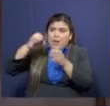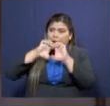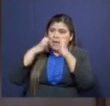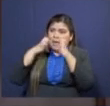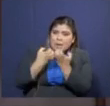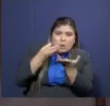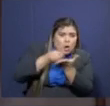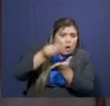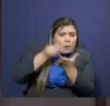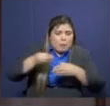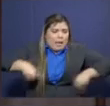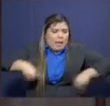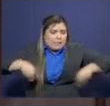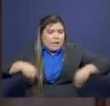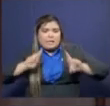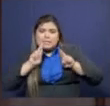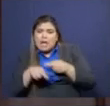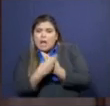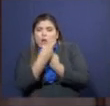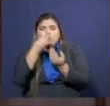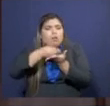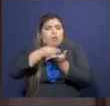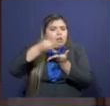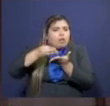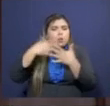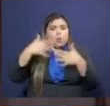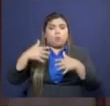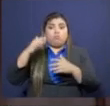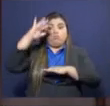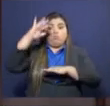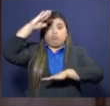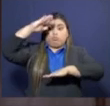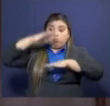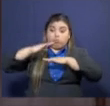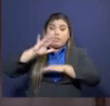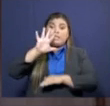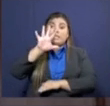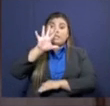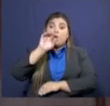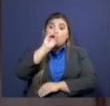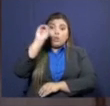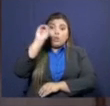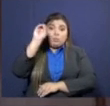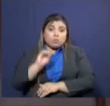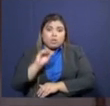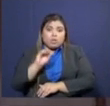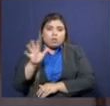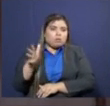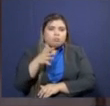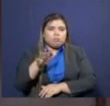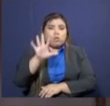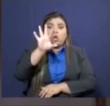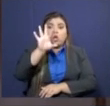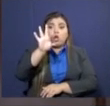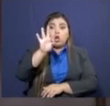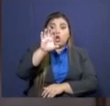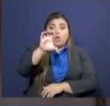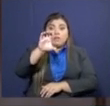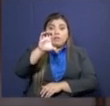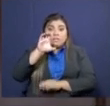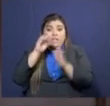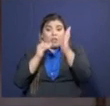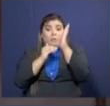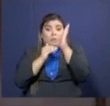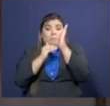la pandemia han caído en un 50%, alrededor de 900